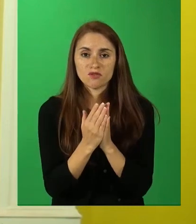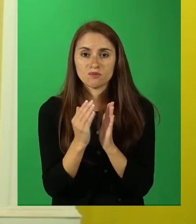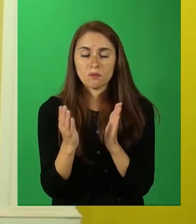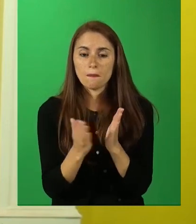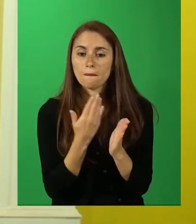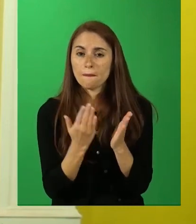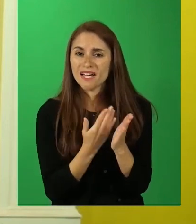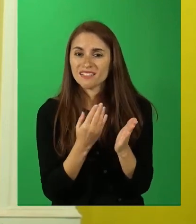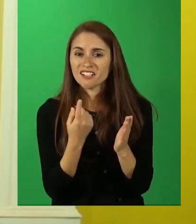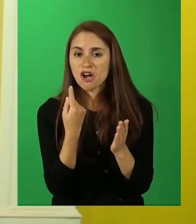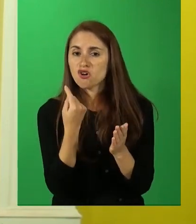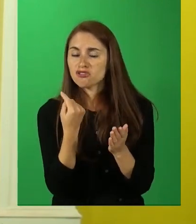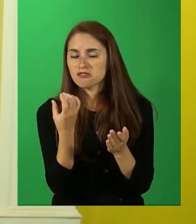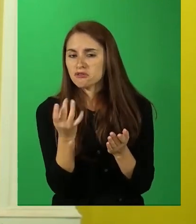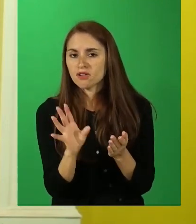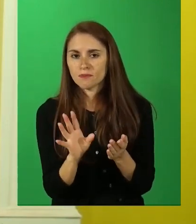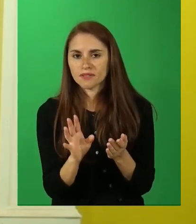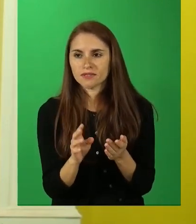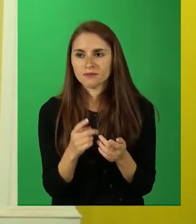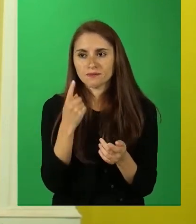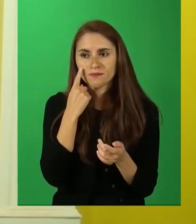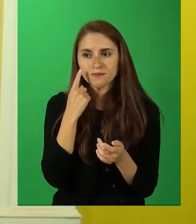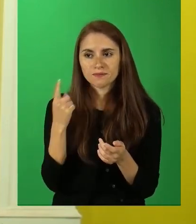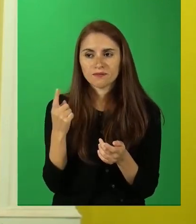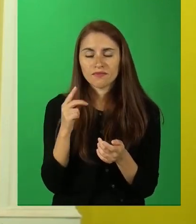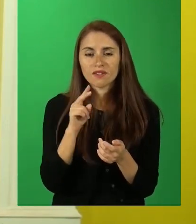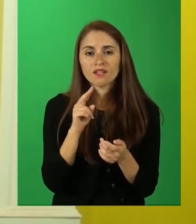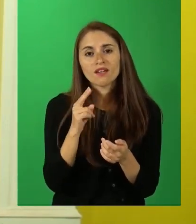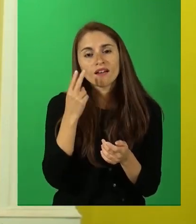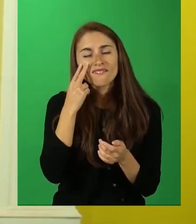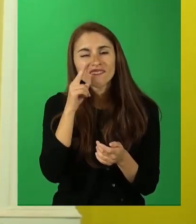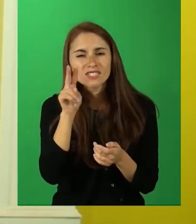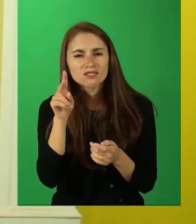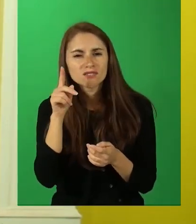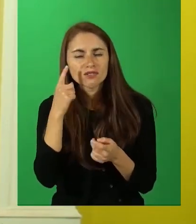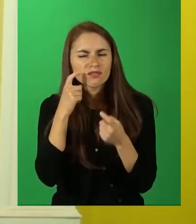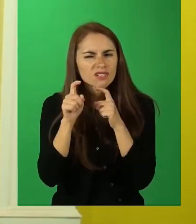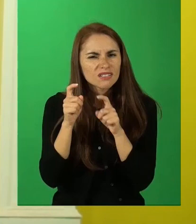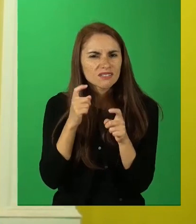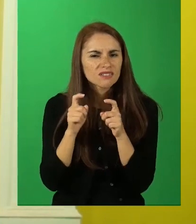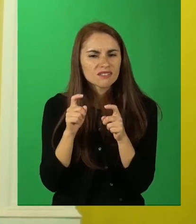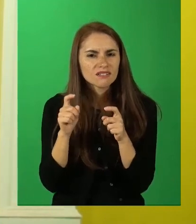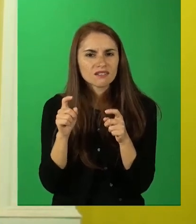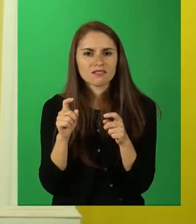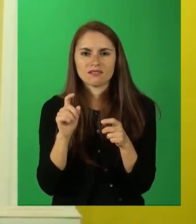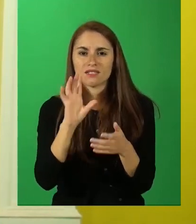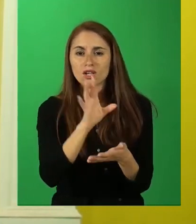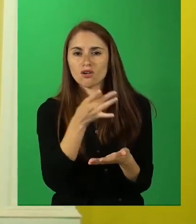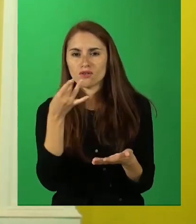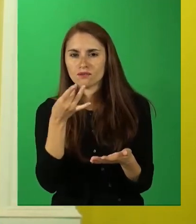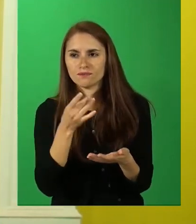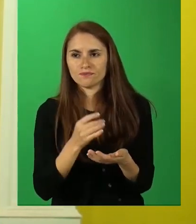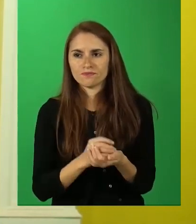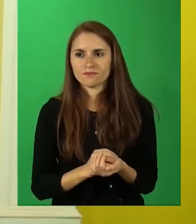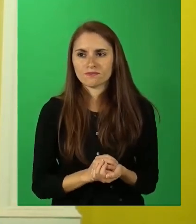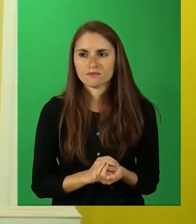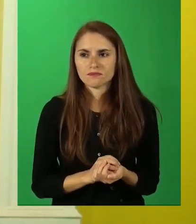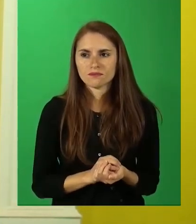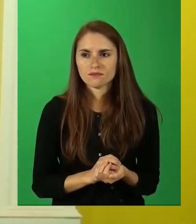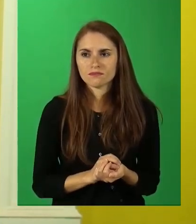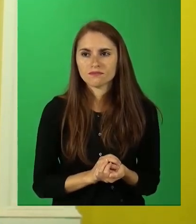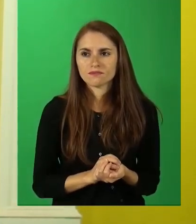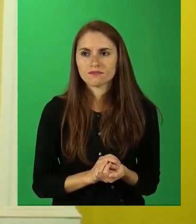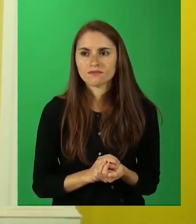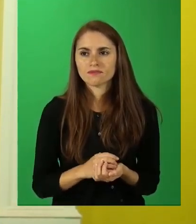11 páginas. Lean Una visión crítica de la conquista del otro o de América, tienen los dos nombres, por